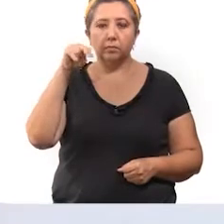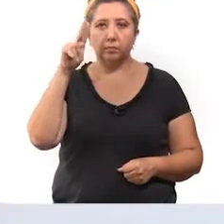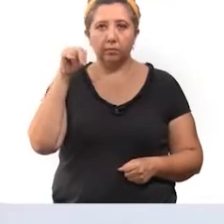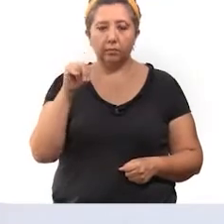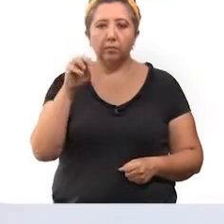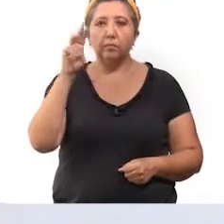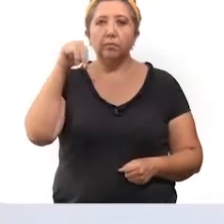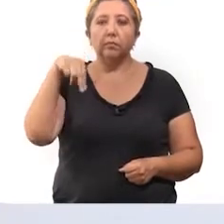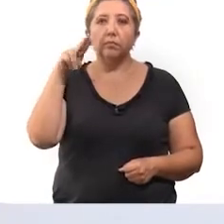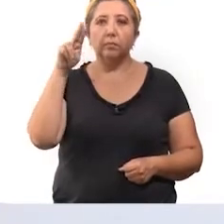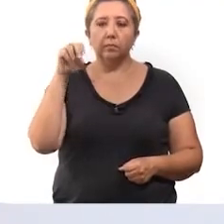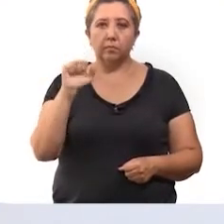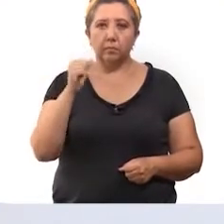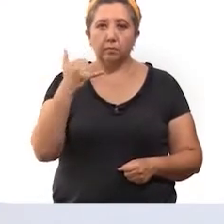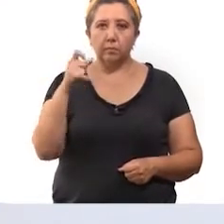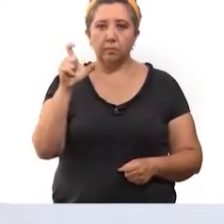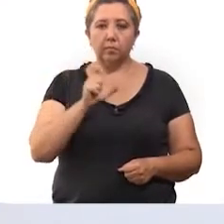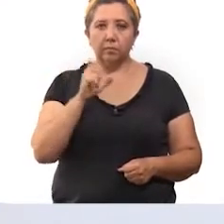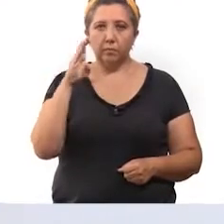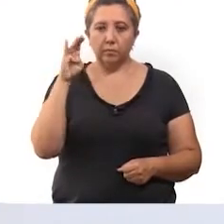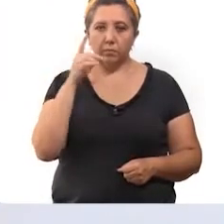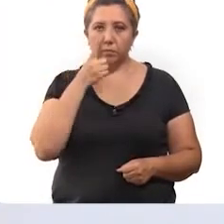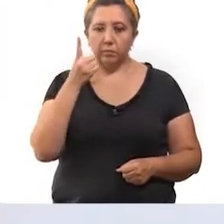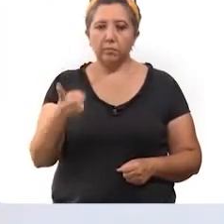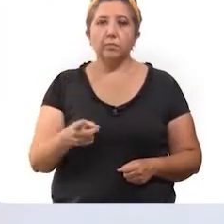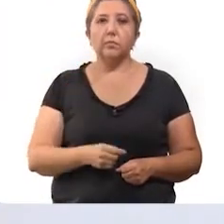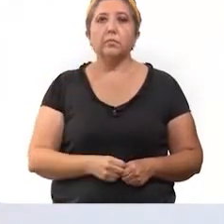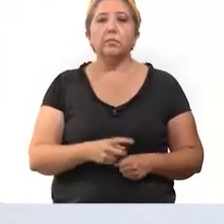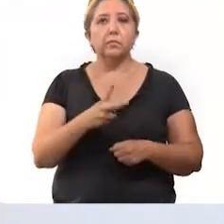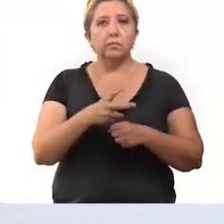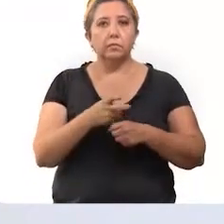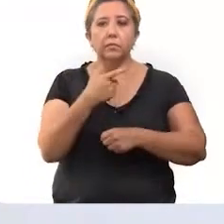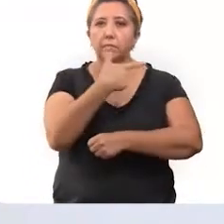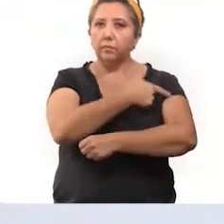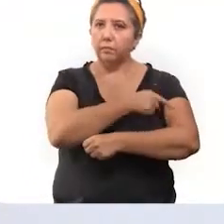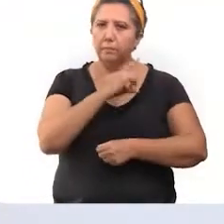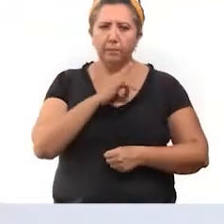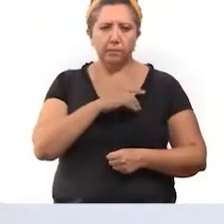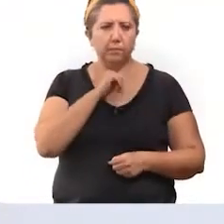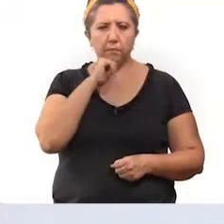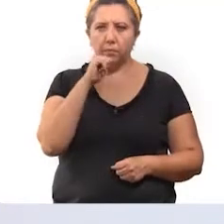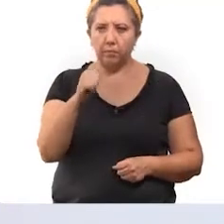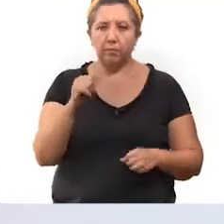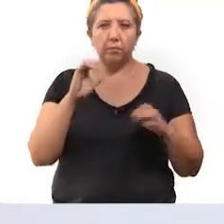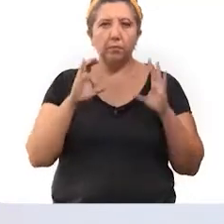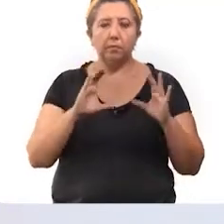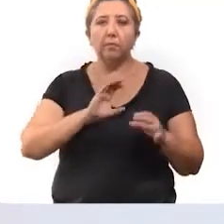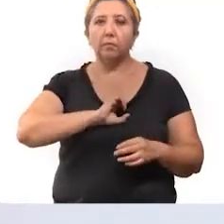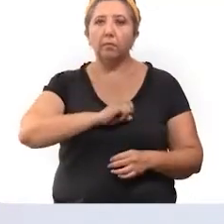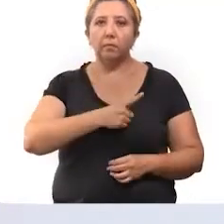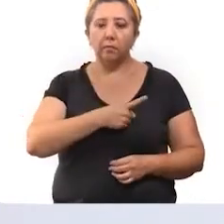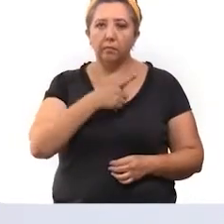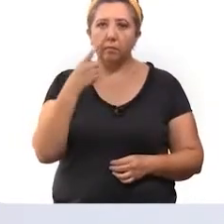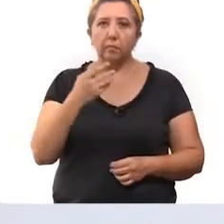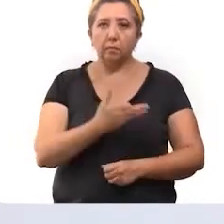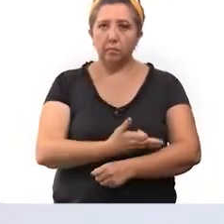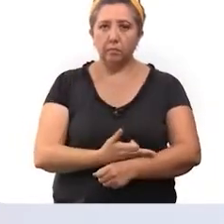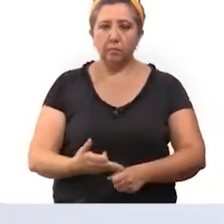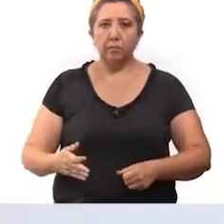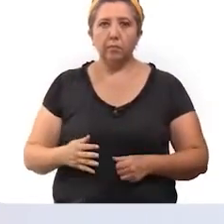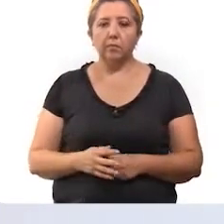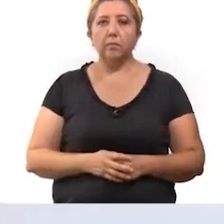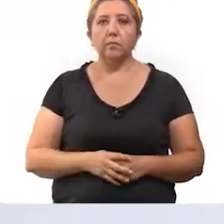Jalachó, Muna, Tecó y Yaxcabá. Los invitamos a vacunarse sin temor para proteger nuestra salud y la de nuestras